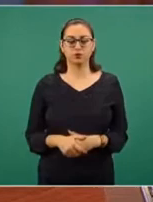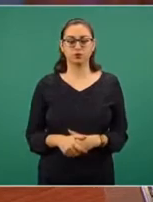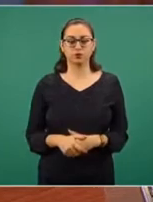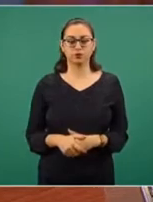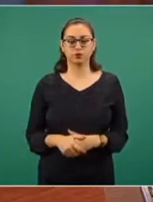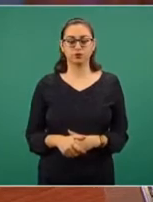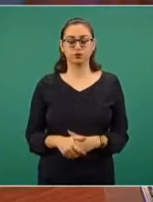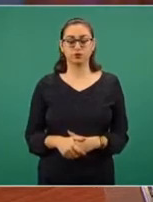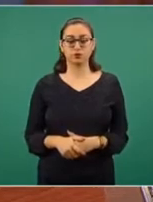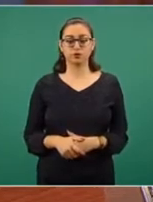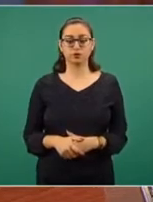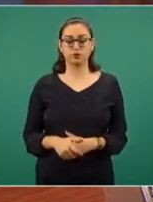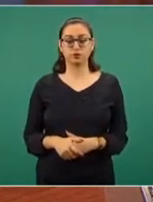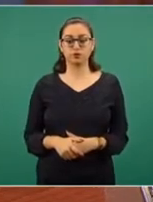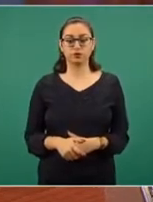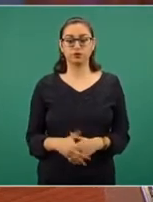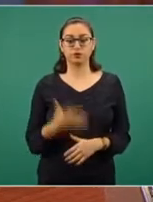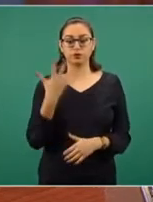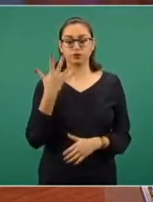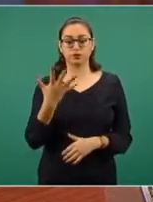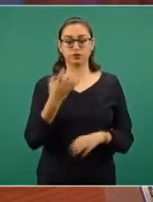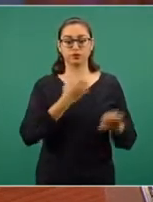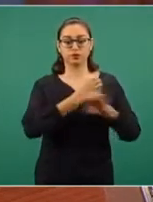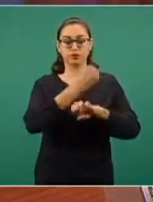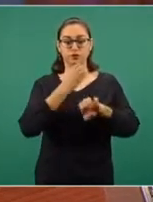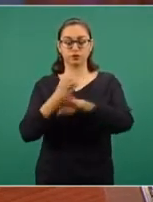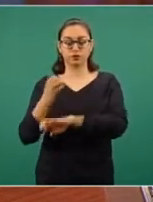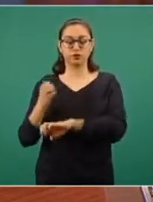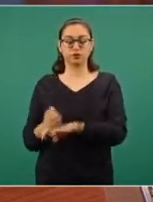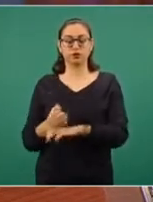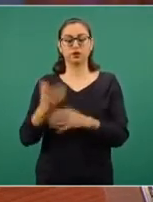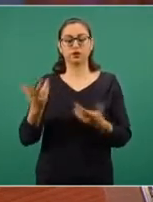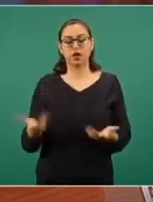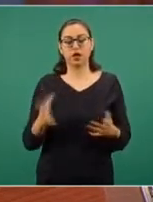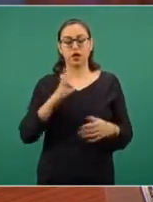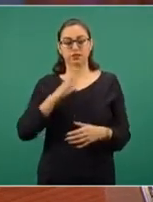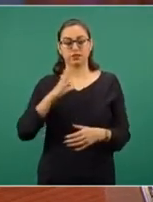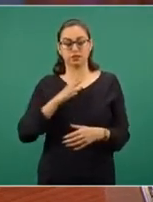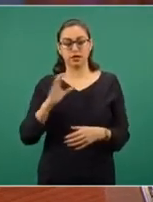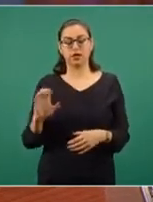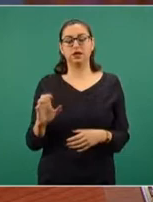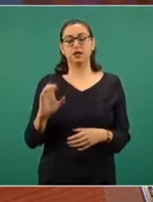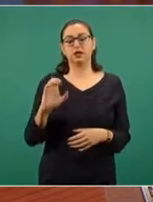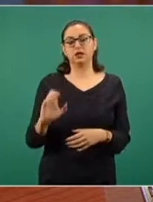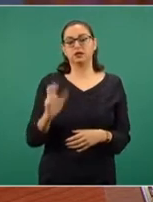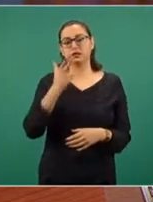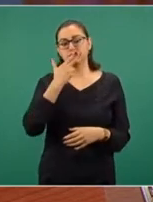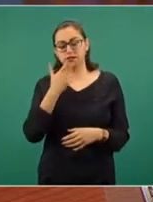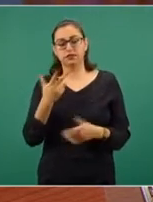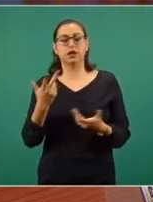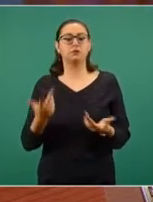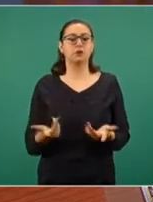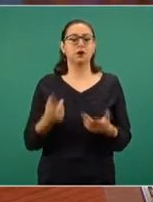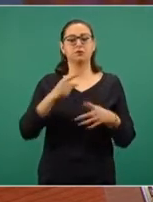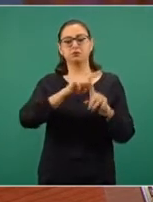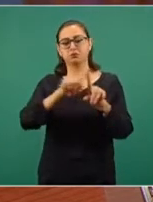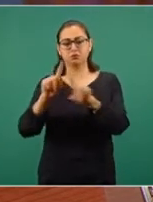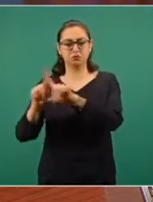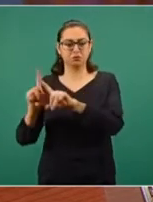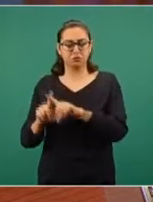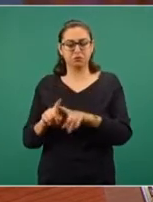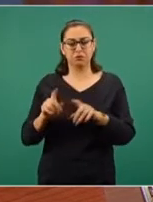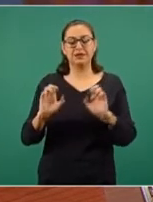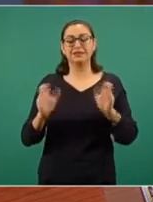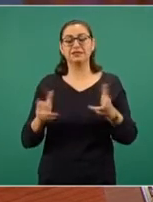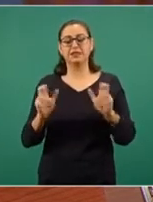estos 5 estados son la siguiente: está Chiapas, Coahuila, Nayarit, Tamaulipas y Veracruz. Ahí tenemos el número de